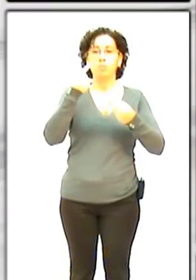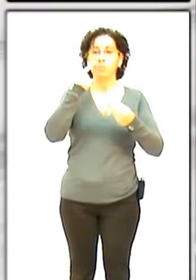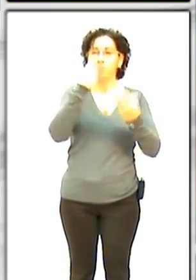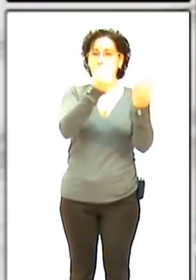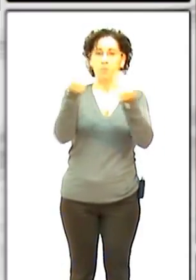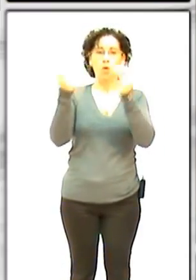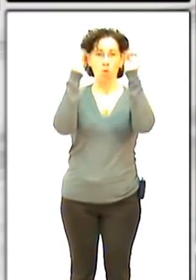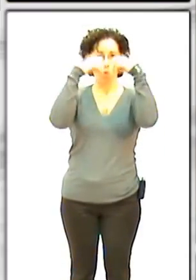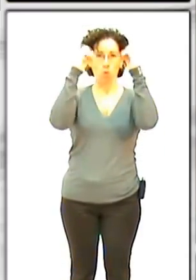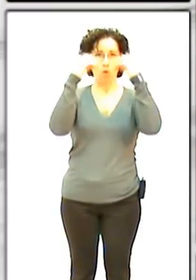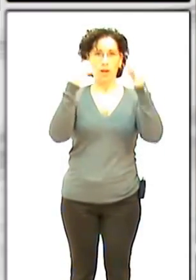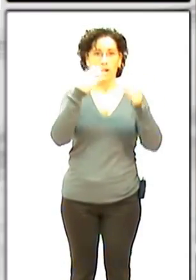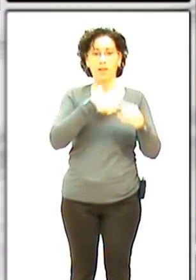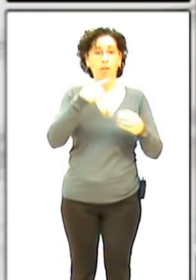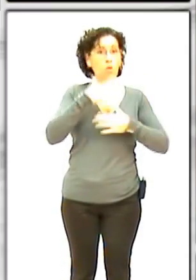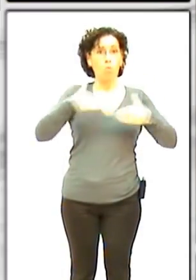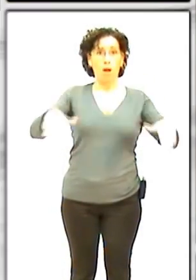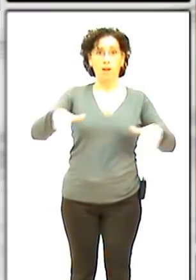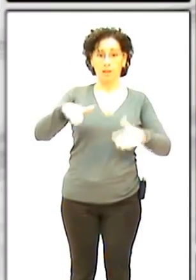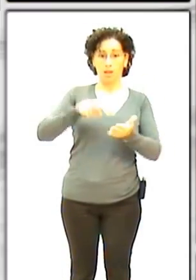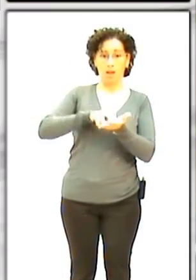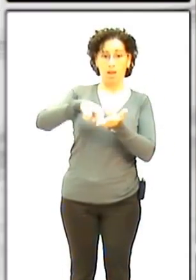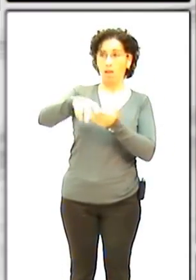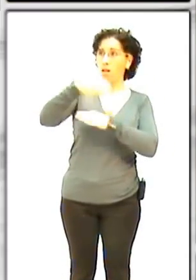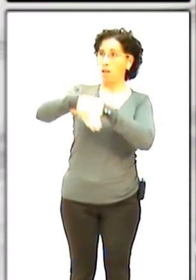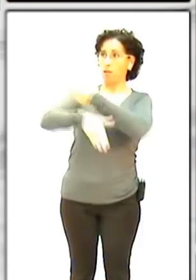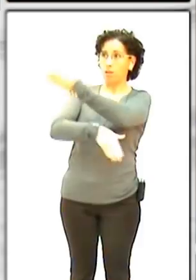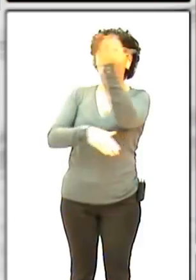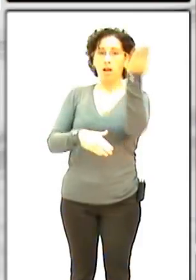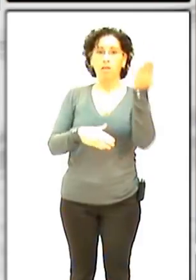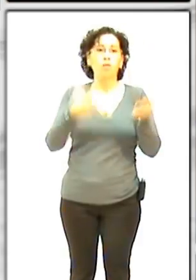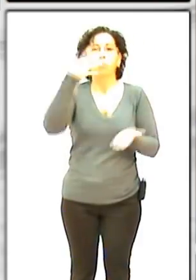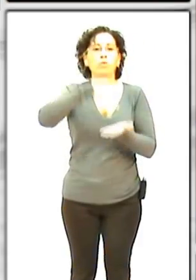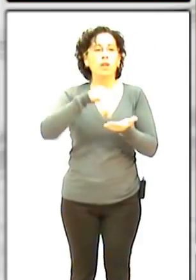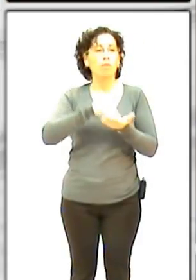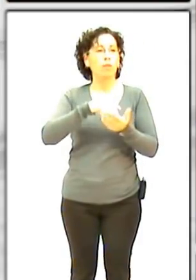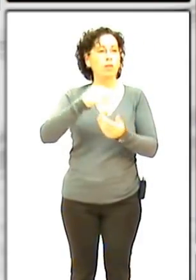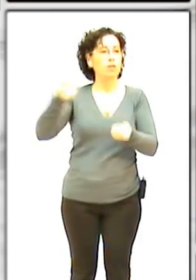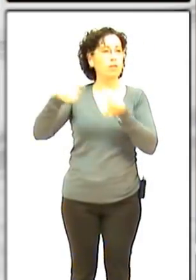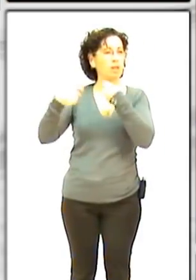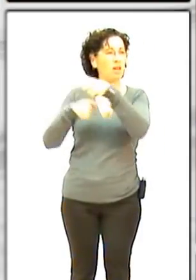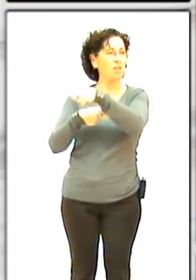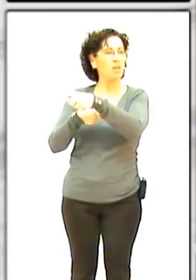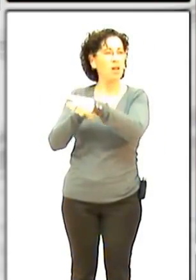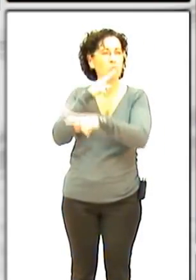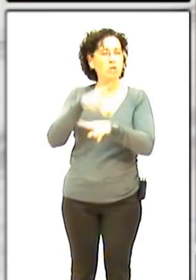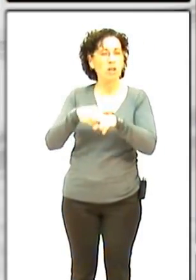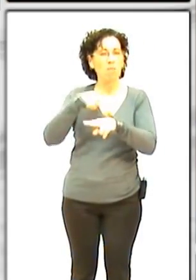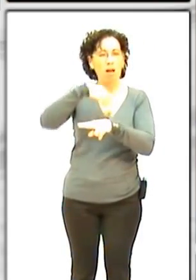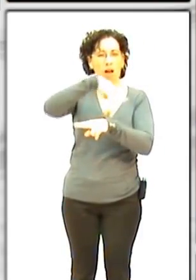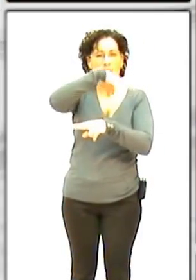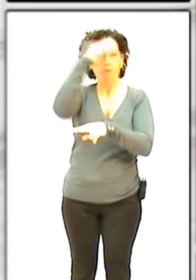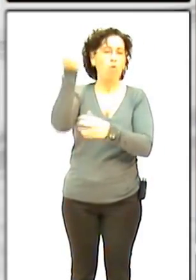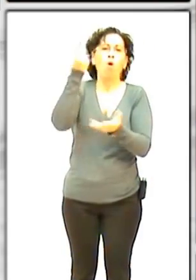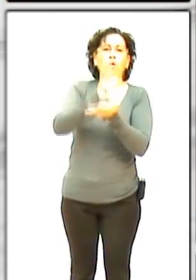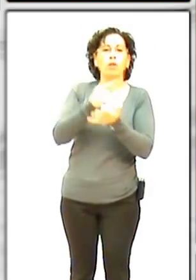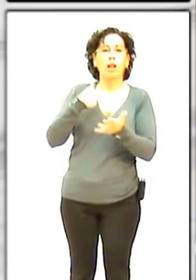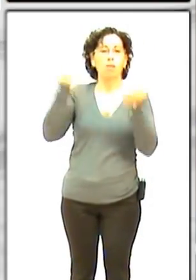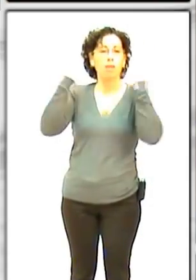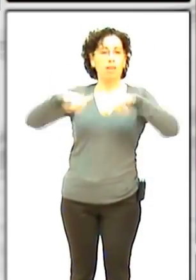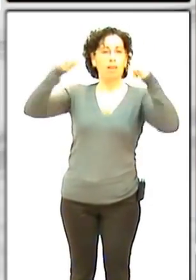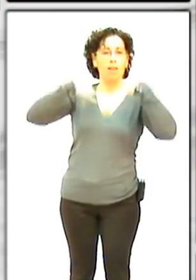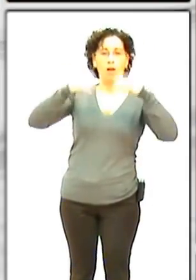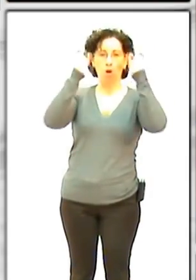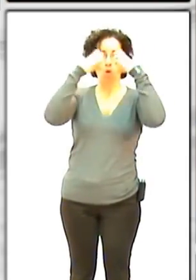mundo se mete y es capaz de ir por la calle, incluso a quien no se le ha olvidado cómo se llamaba aquella tienda y ha cogido Google, espera, me voy a pasear y he visto el letrero. Es que eso es